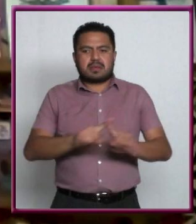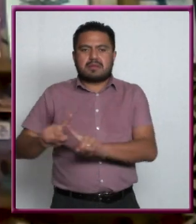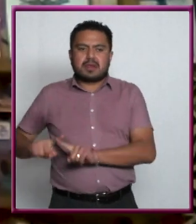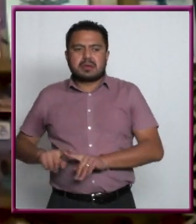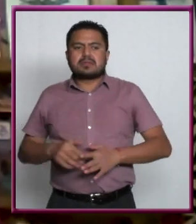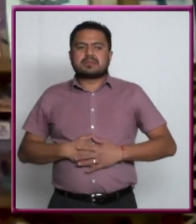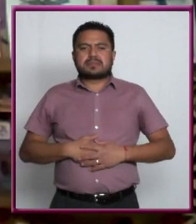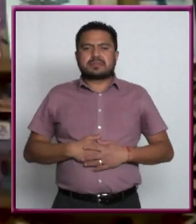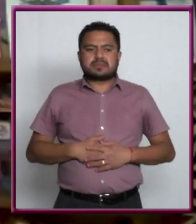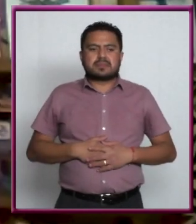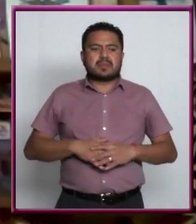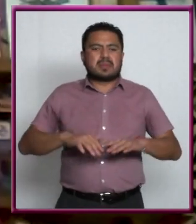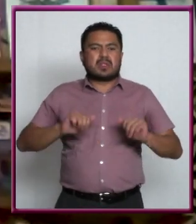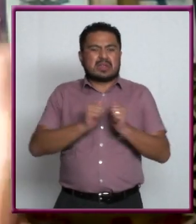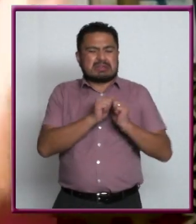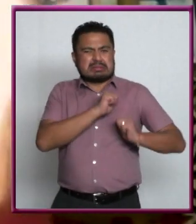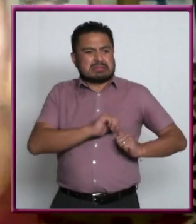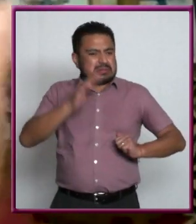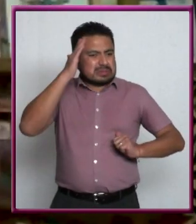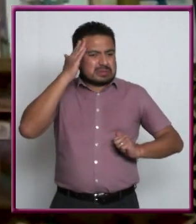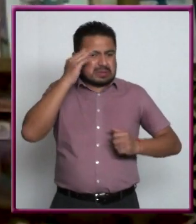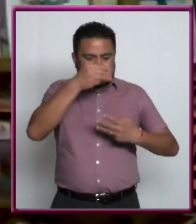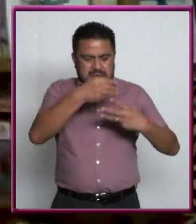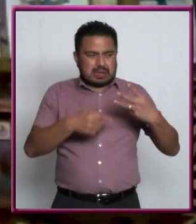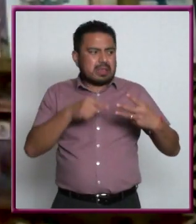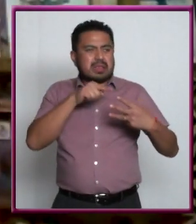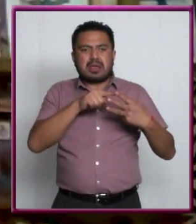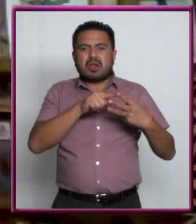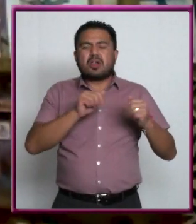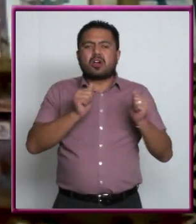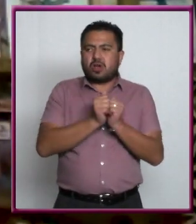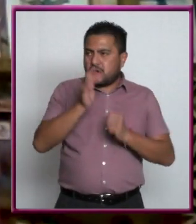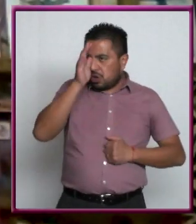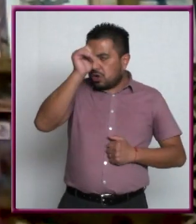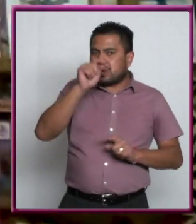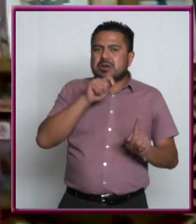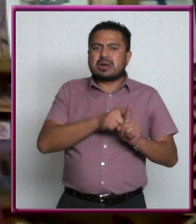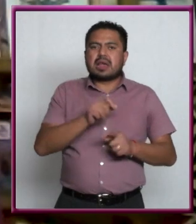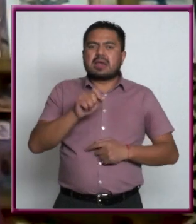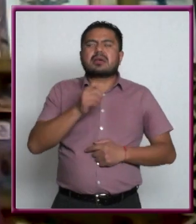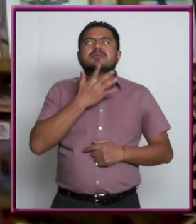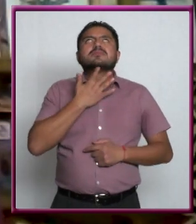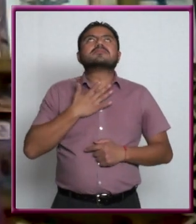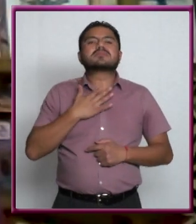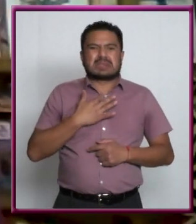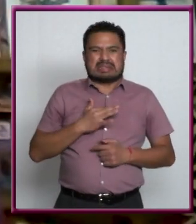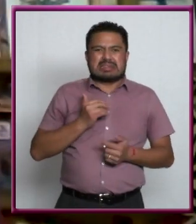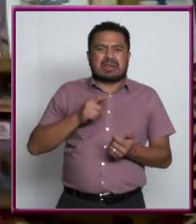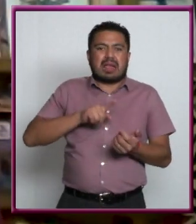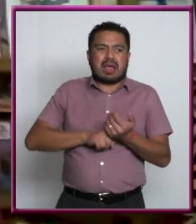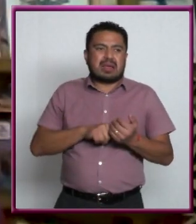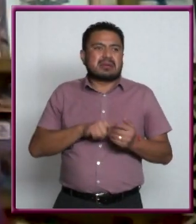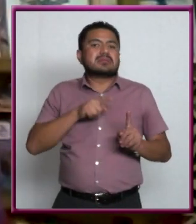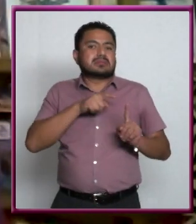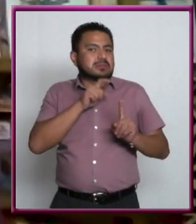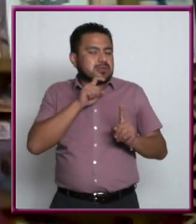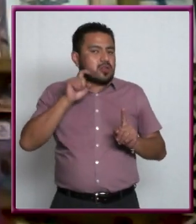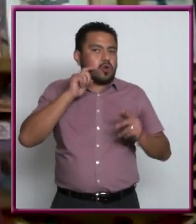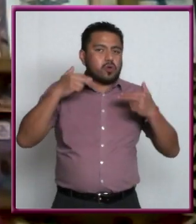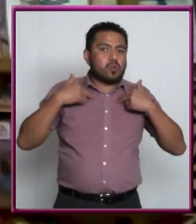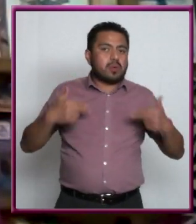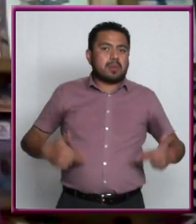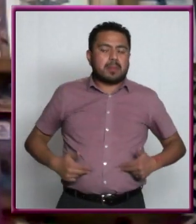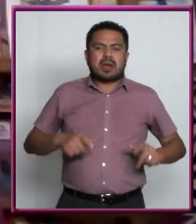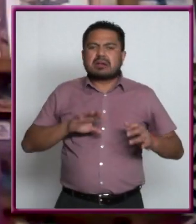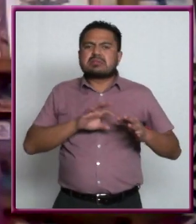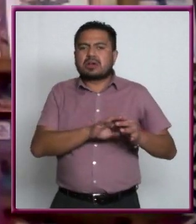sus diferencias. La base de todas estas de esos tres conceptos es la erótica, ¿no? El erotismo. La